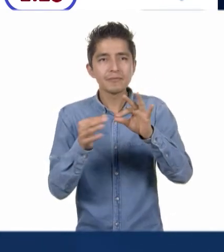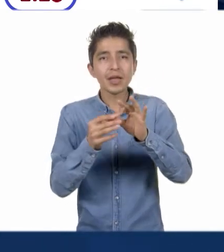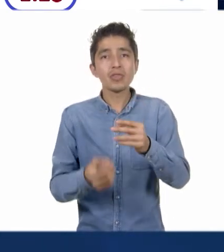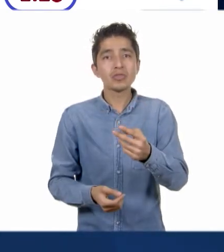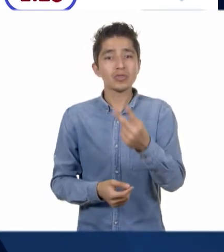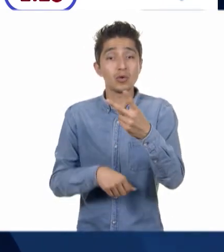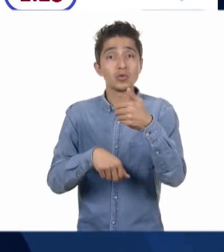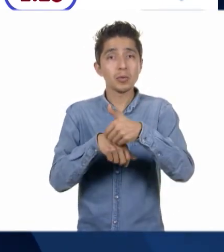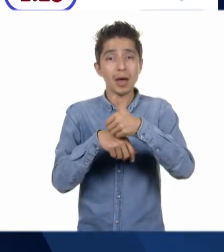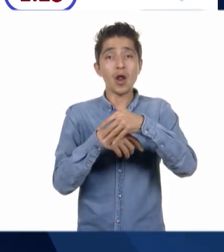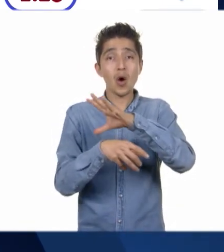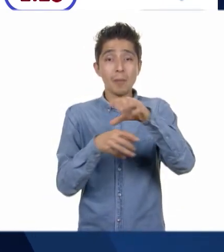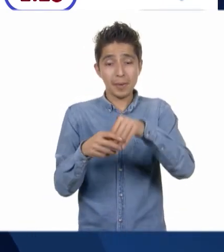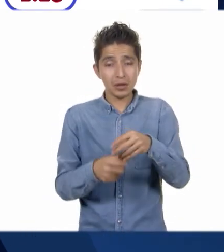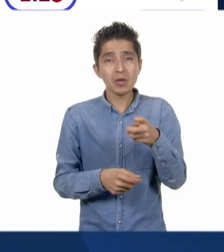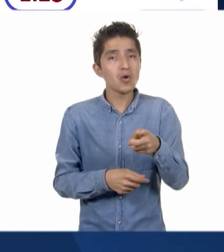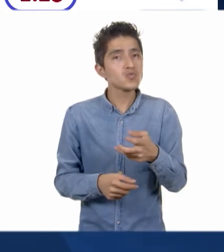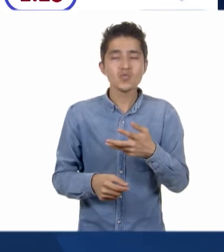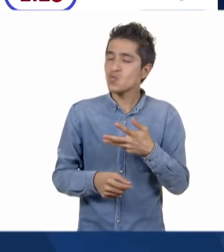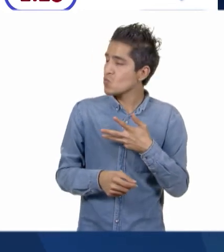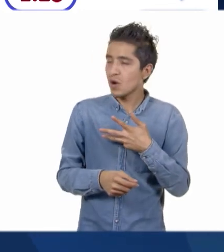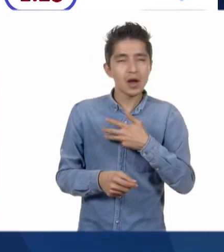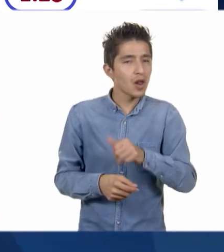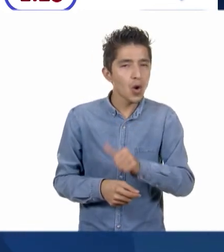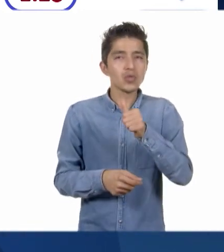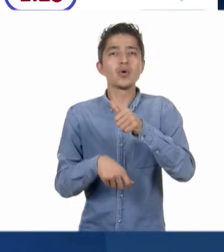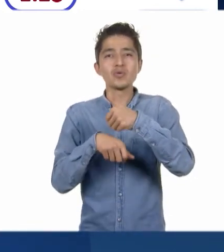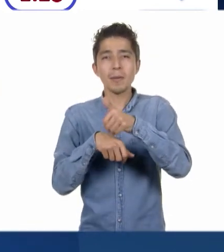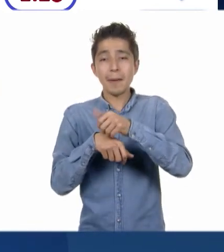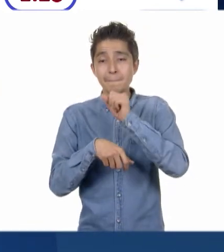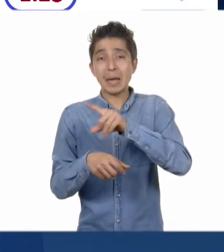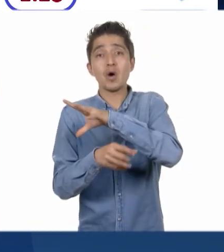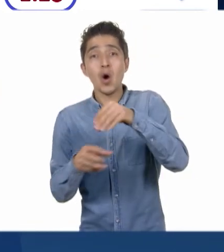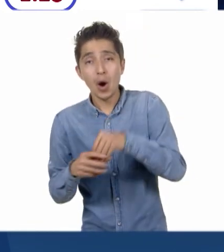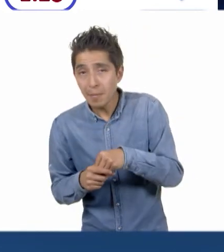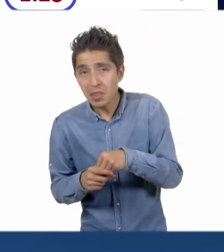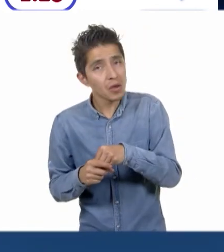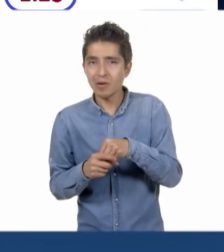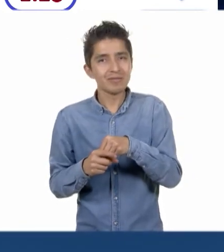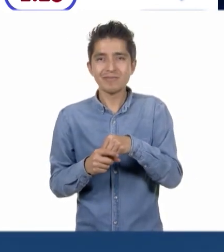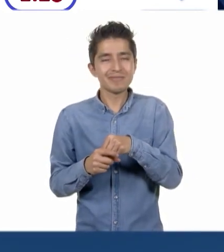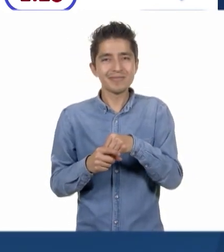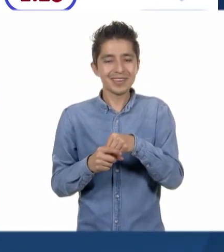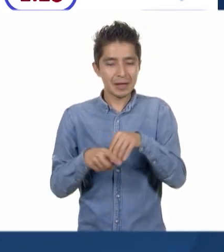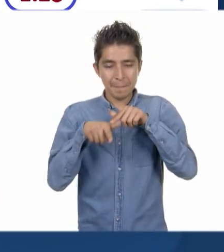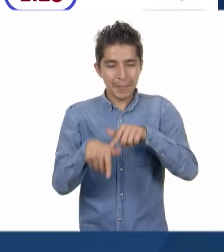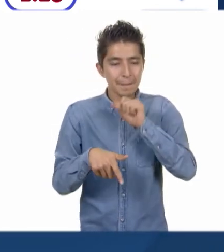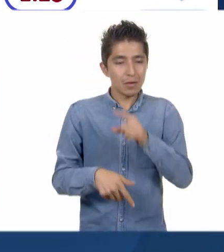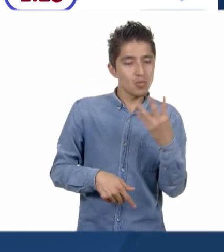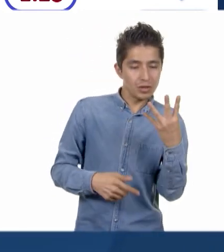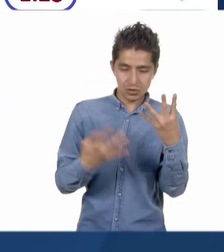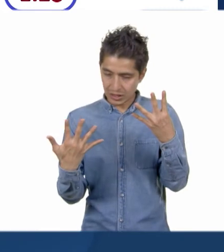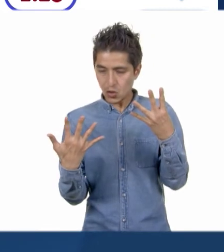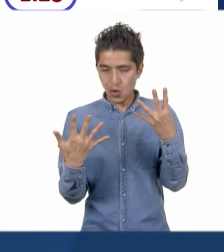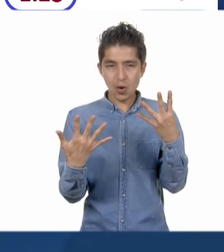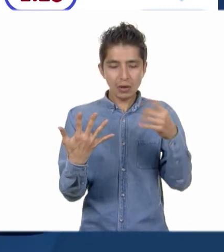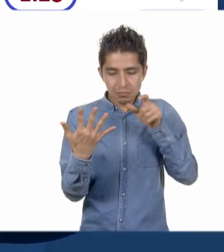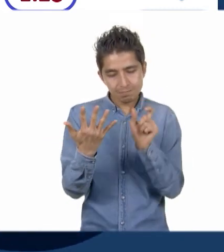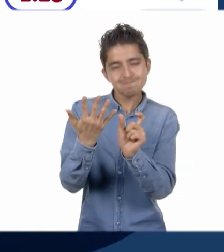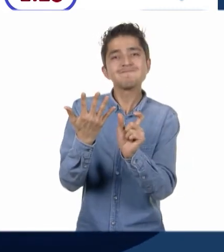números naturales no hay otro número natural si son consecutivos, pero que entre 2